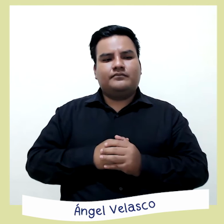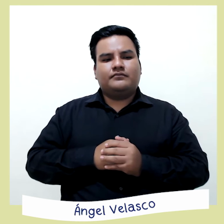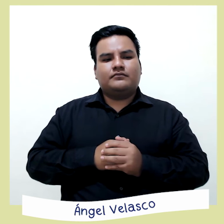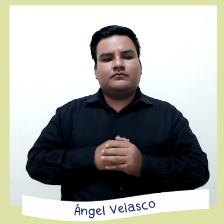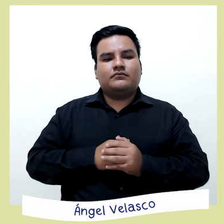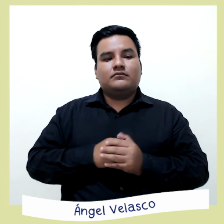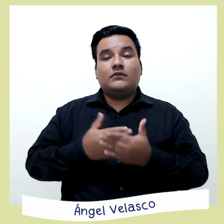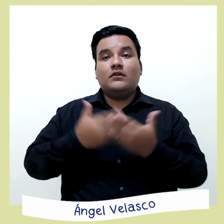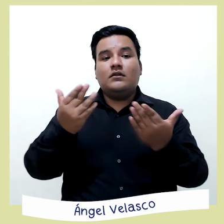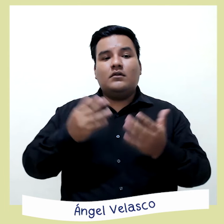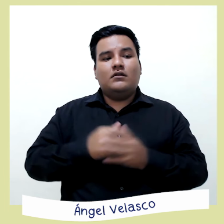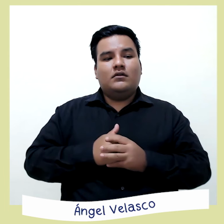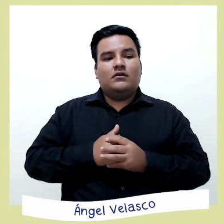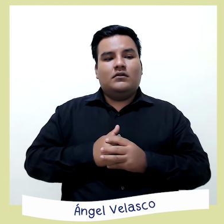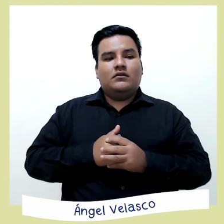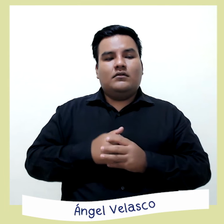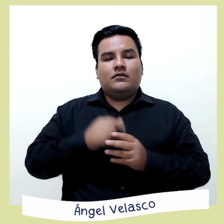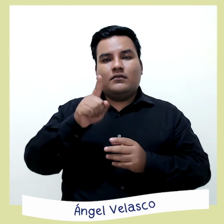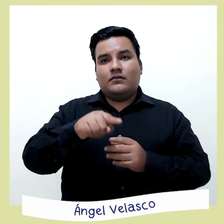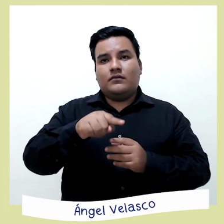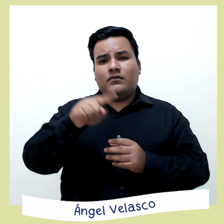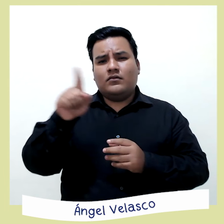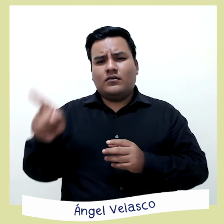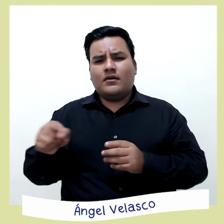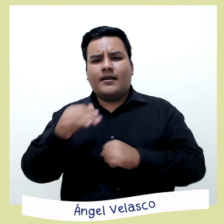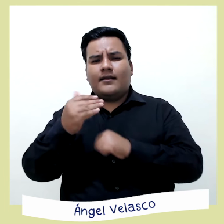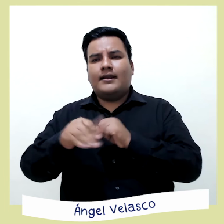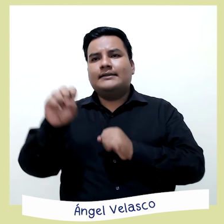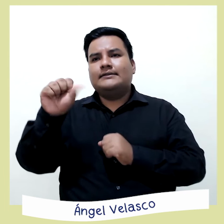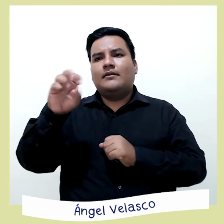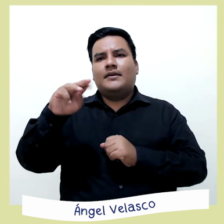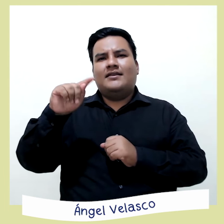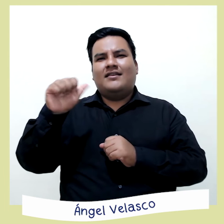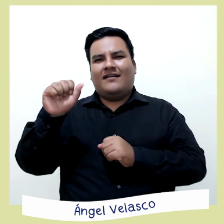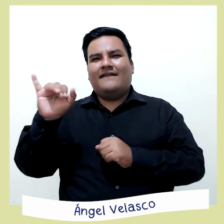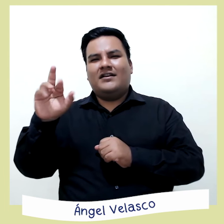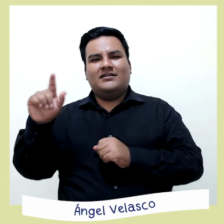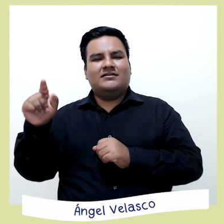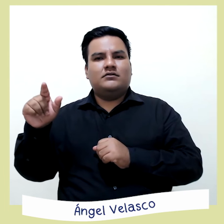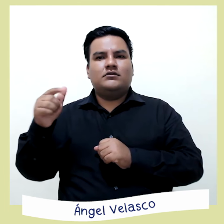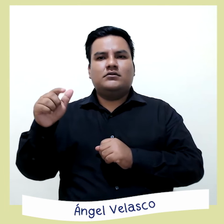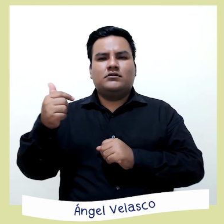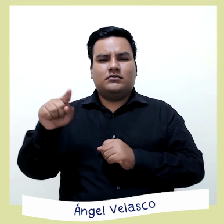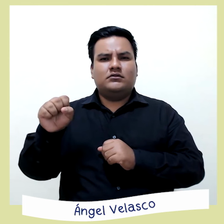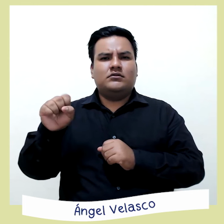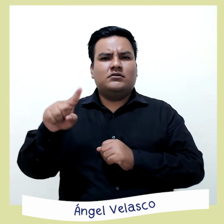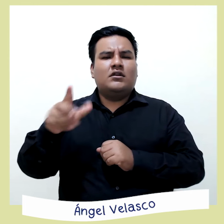Ok, muchas gracias, Samantha, por tu respuesta. Y pues ahora